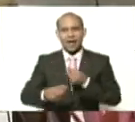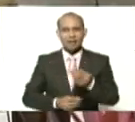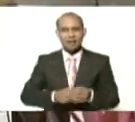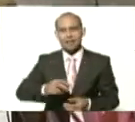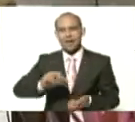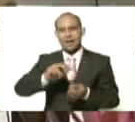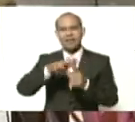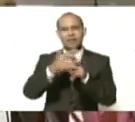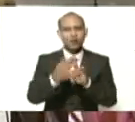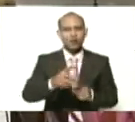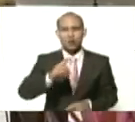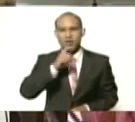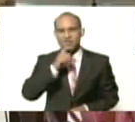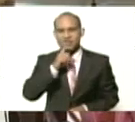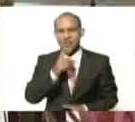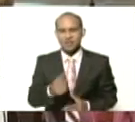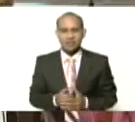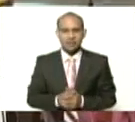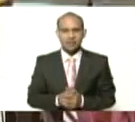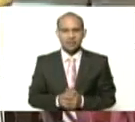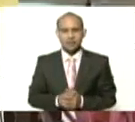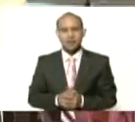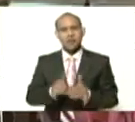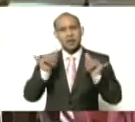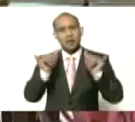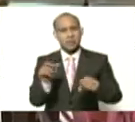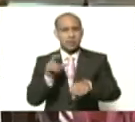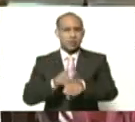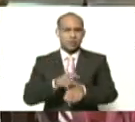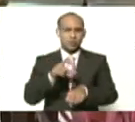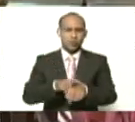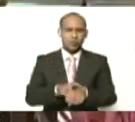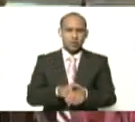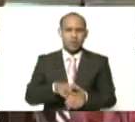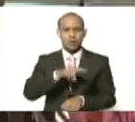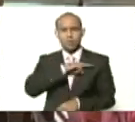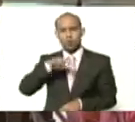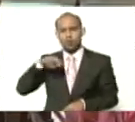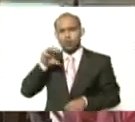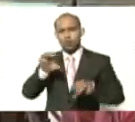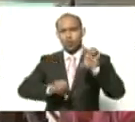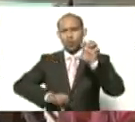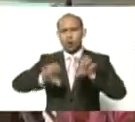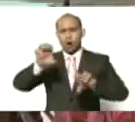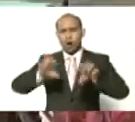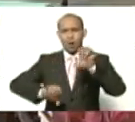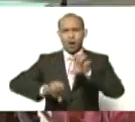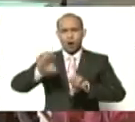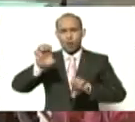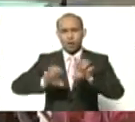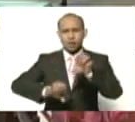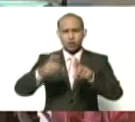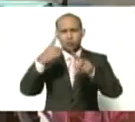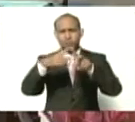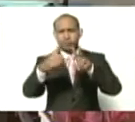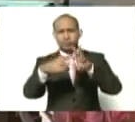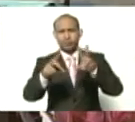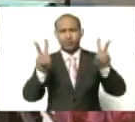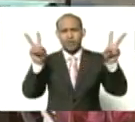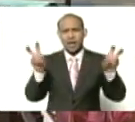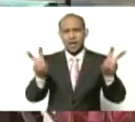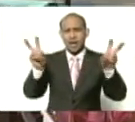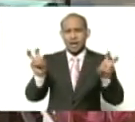adversas. Al propio tiempo, hemos evaluado los variados temas de la